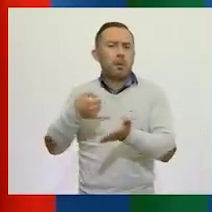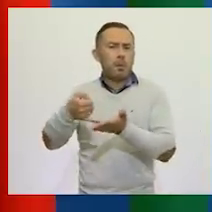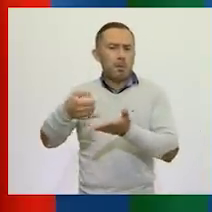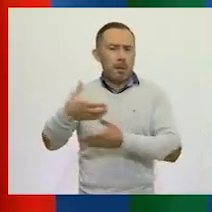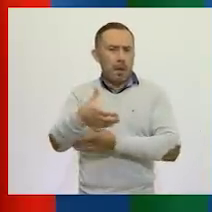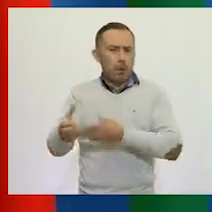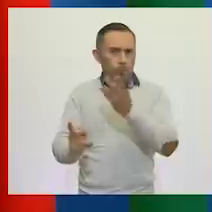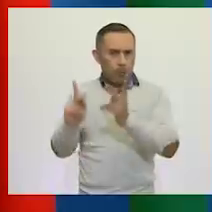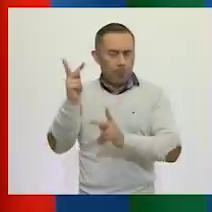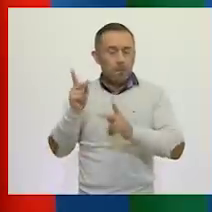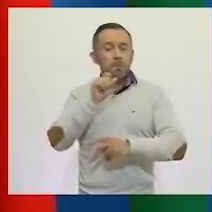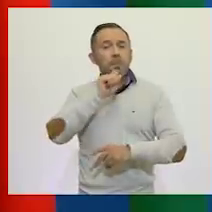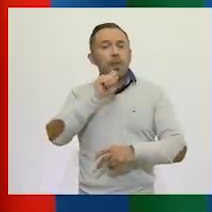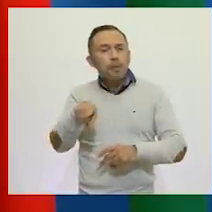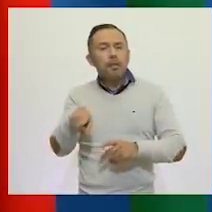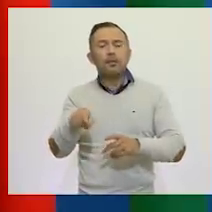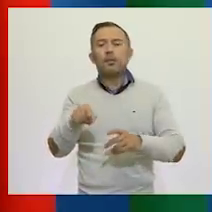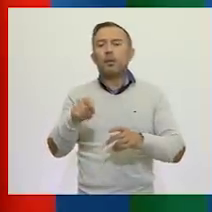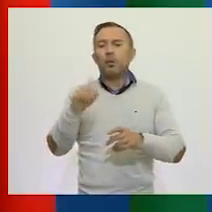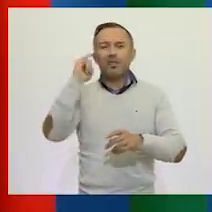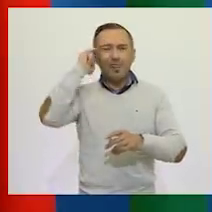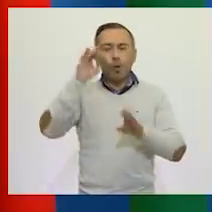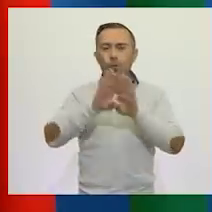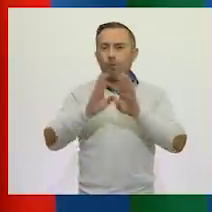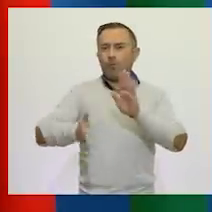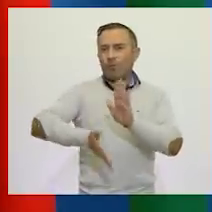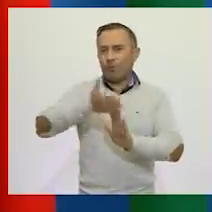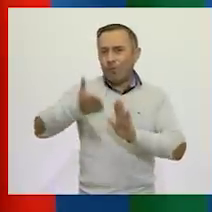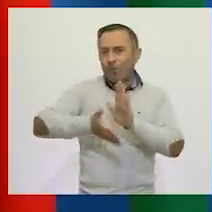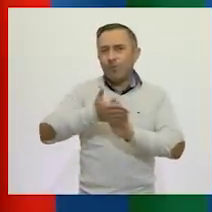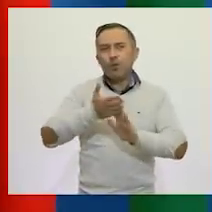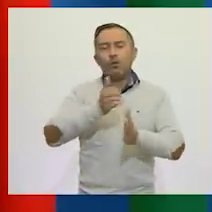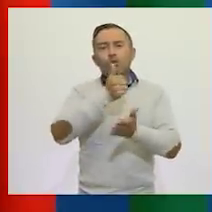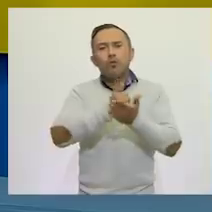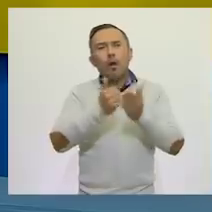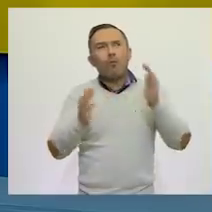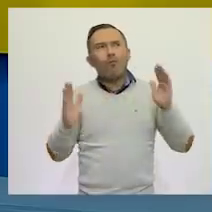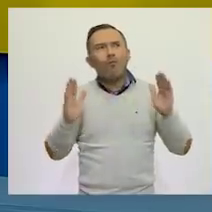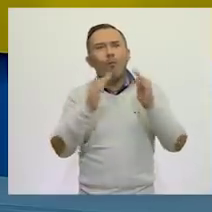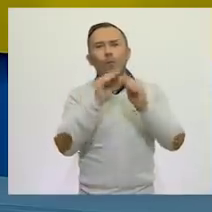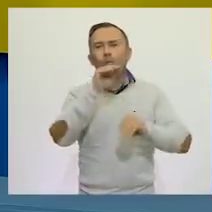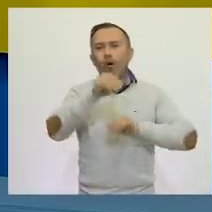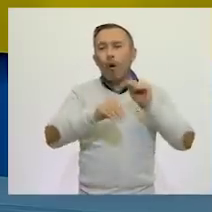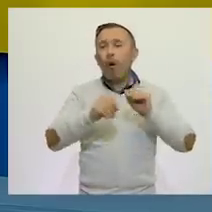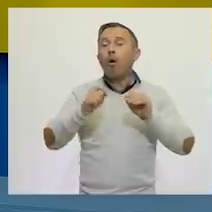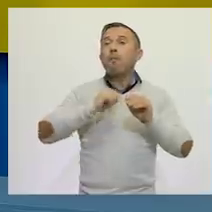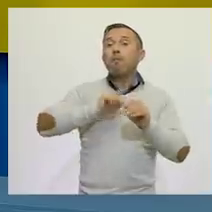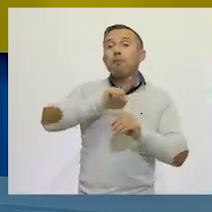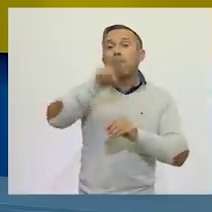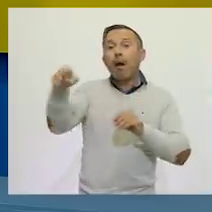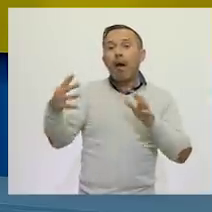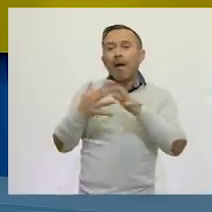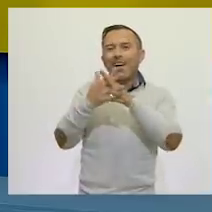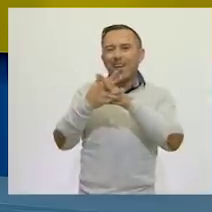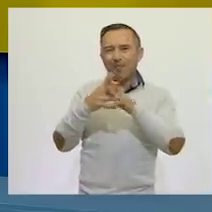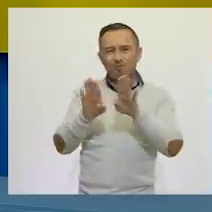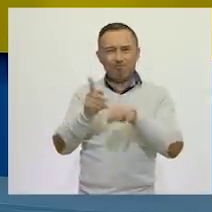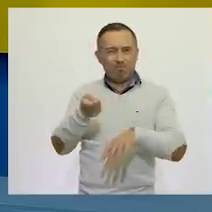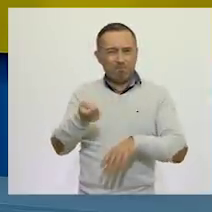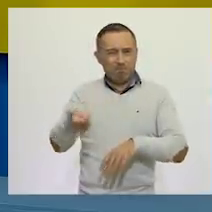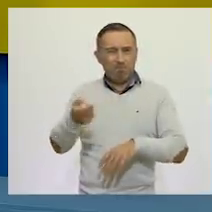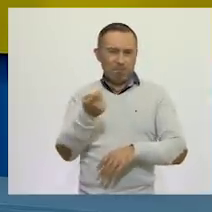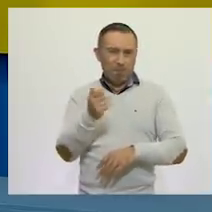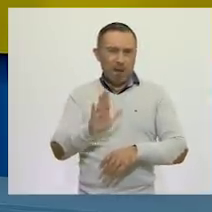participar en la construcción de ciudades y en las guerras como soldados. ¡Wow! Recuerdo que en cuanto a su organización social